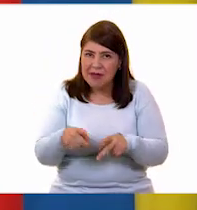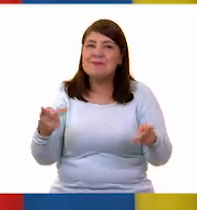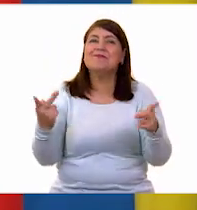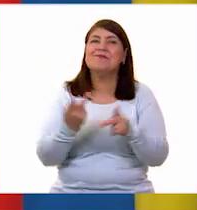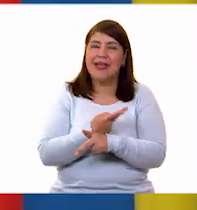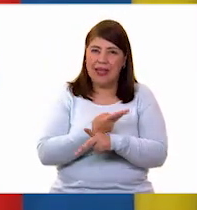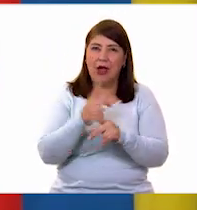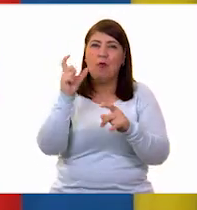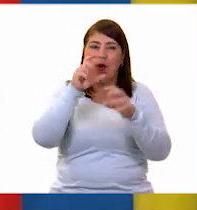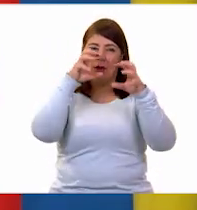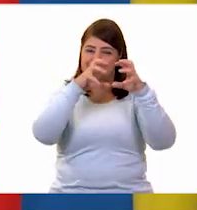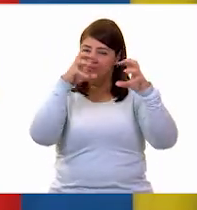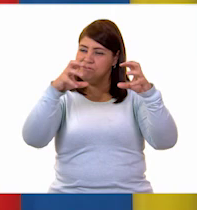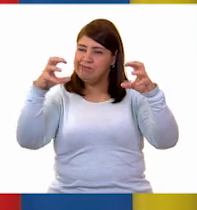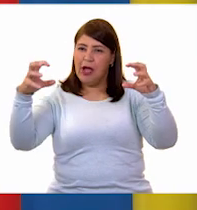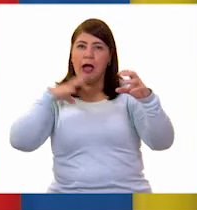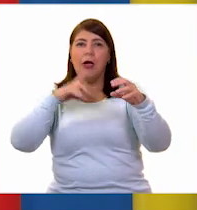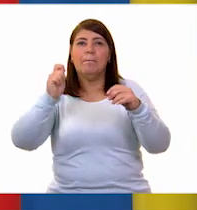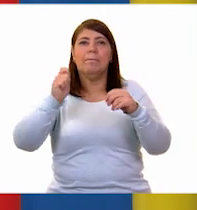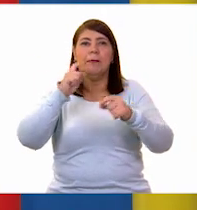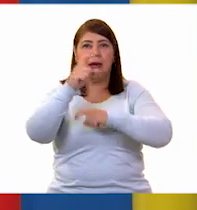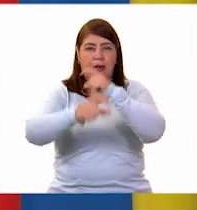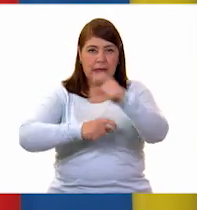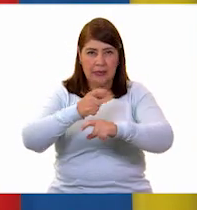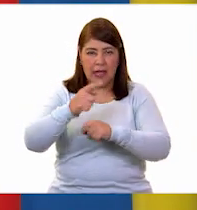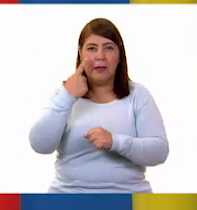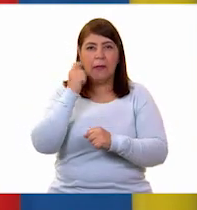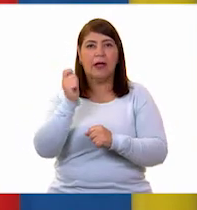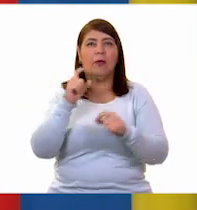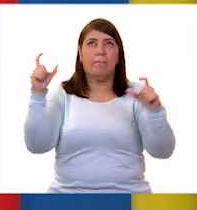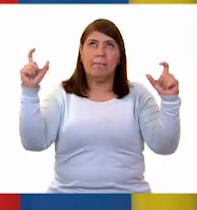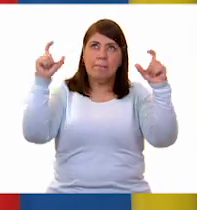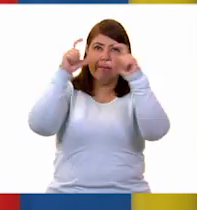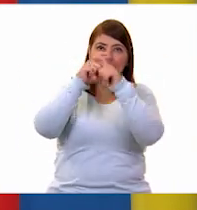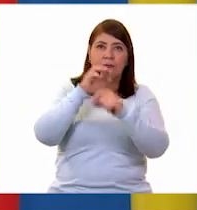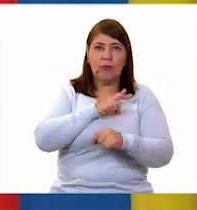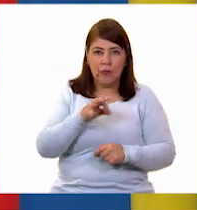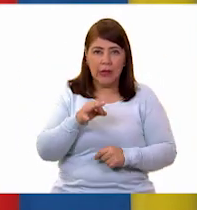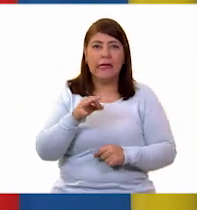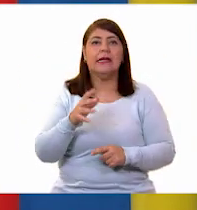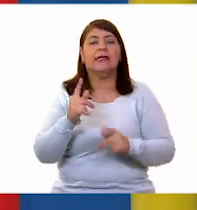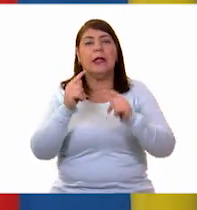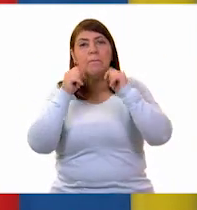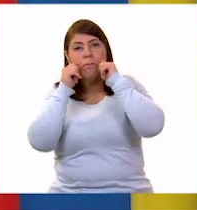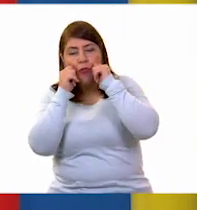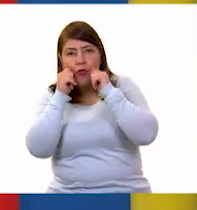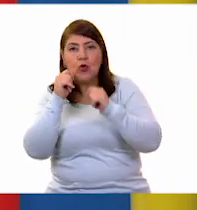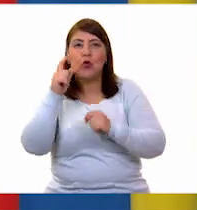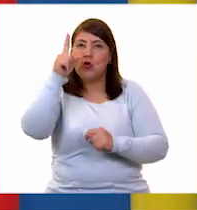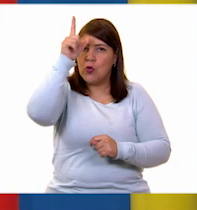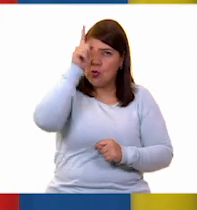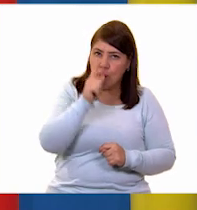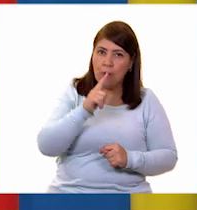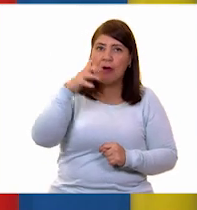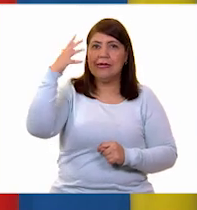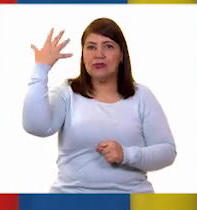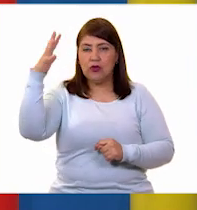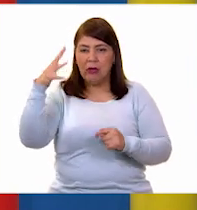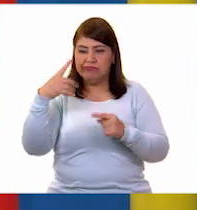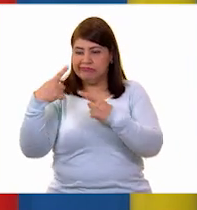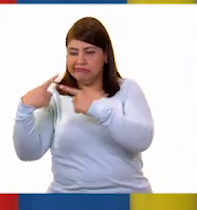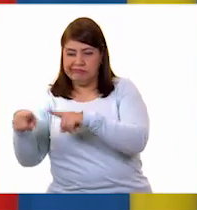una alineación de planetas y se produce un eclipse. A pesar de que la luna y el sol son de diferente